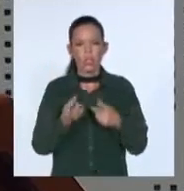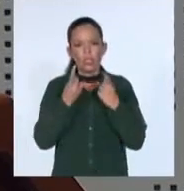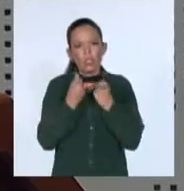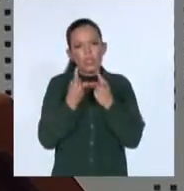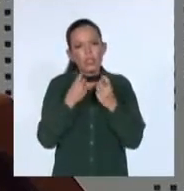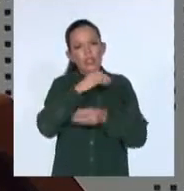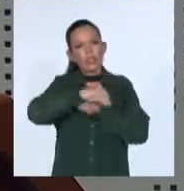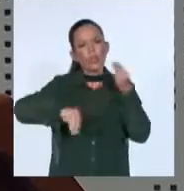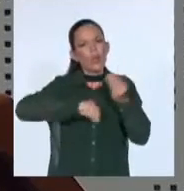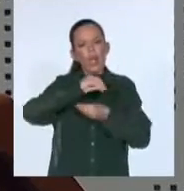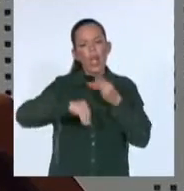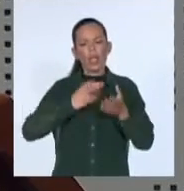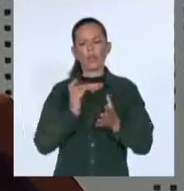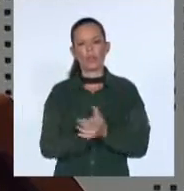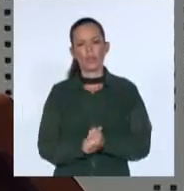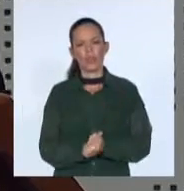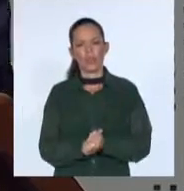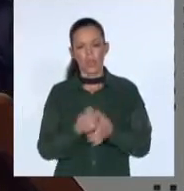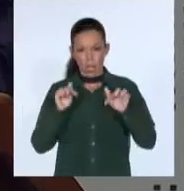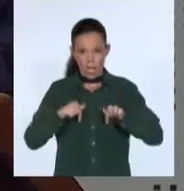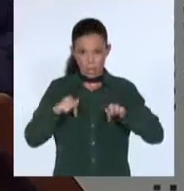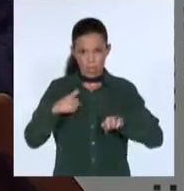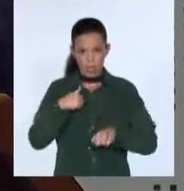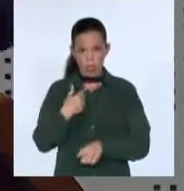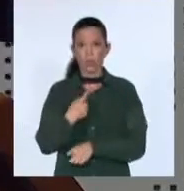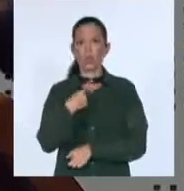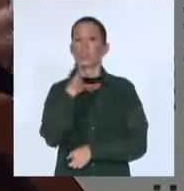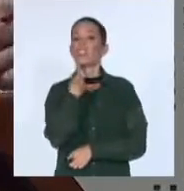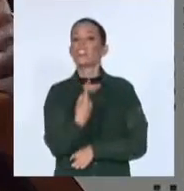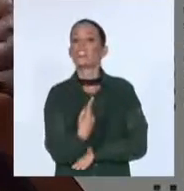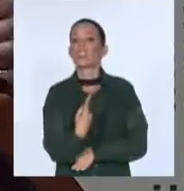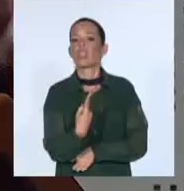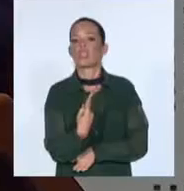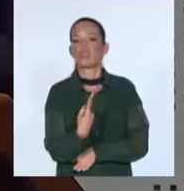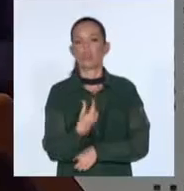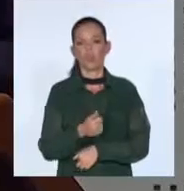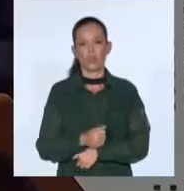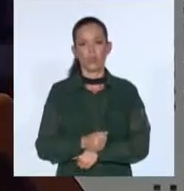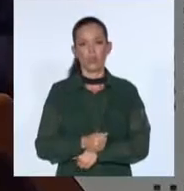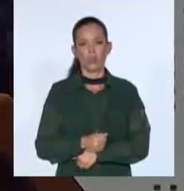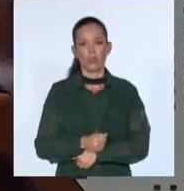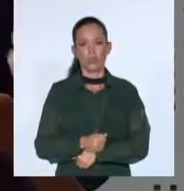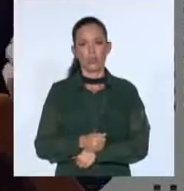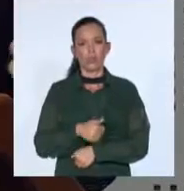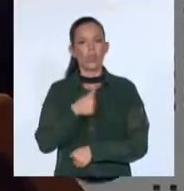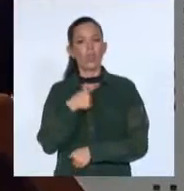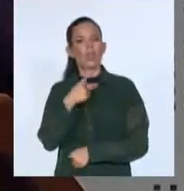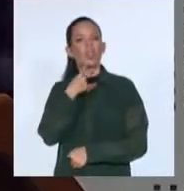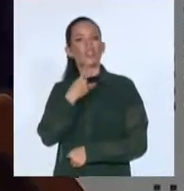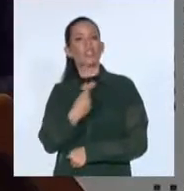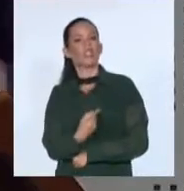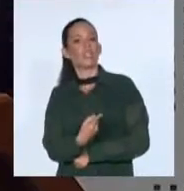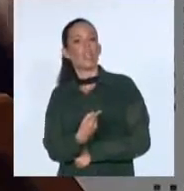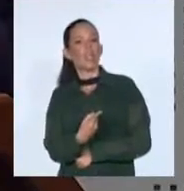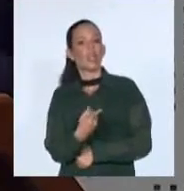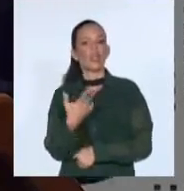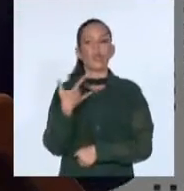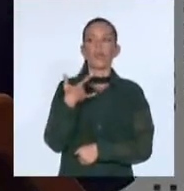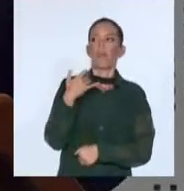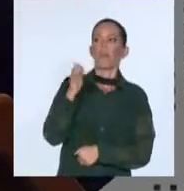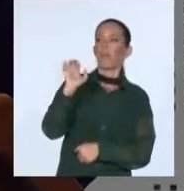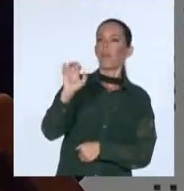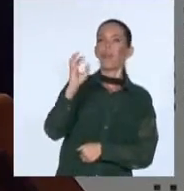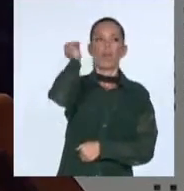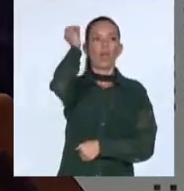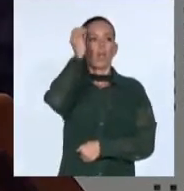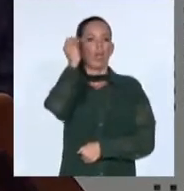Todo esto que estoy diciendo, quiero aclarar, no lo digo ante quienes yo sé o presumo que piensan y sienten